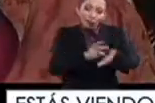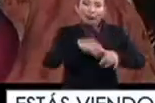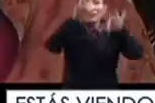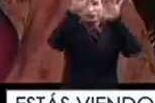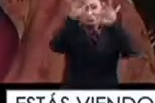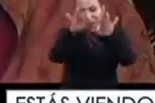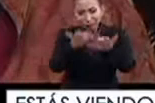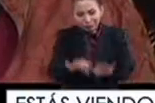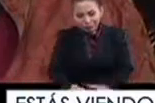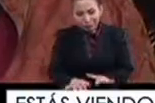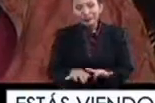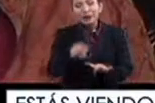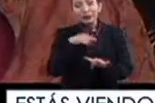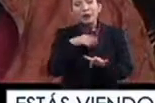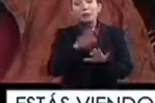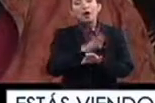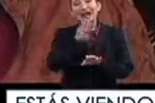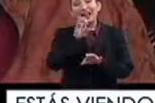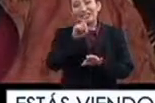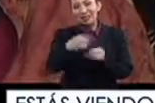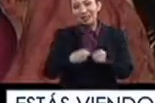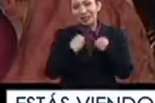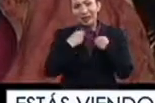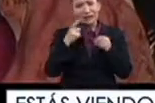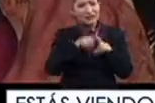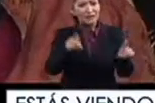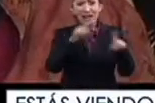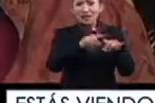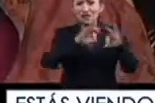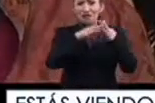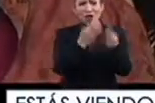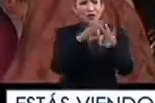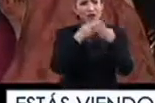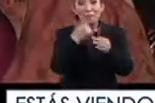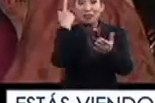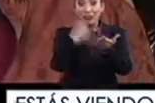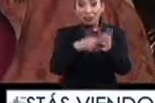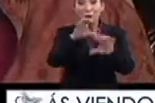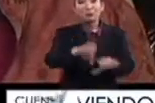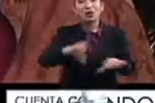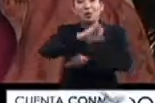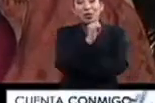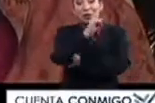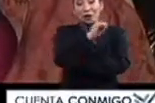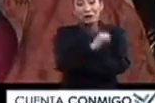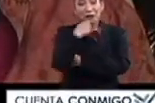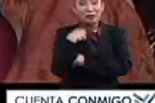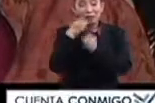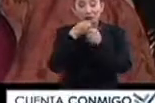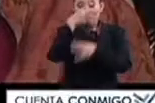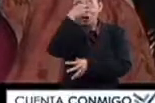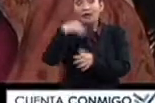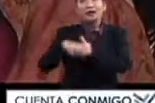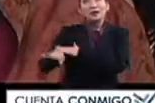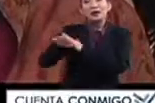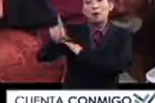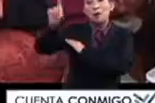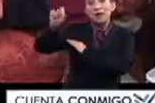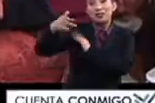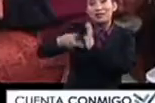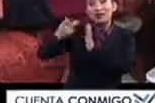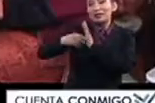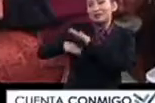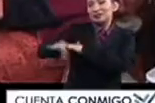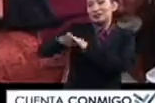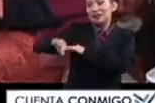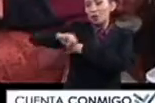Por breve herida, tengo 40 y pico de versiones en la computadora, y también tengo impresas como 20, ¿no? Entonces, si